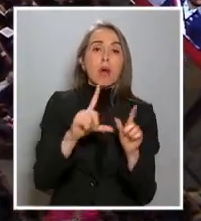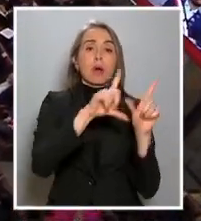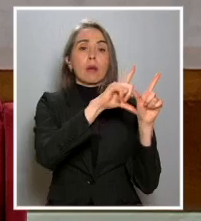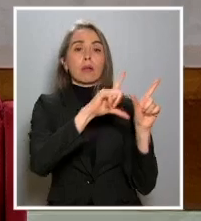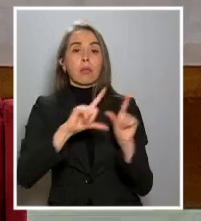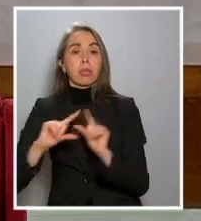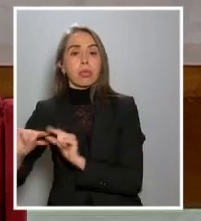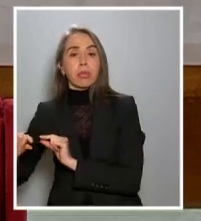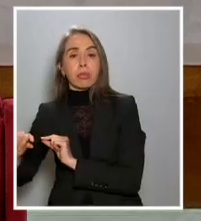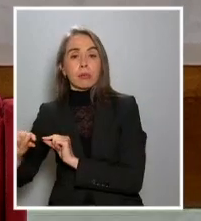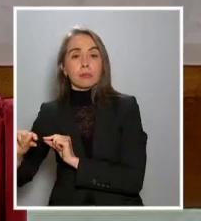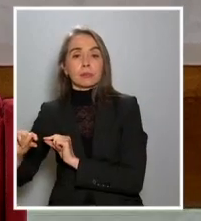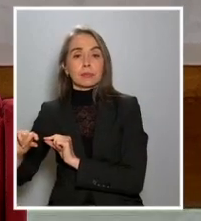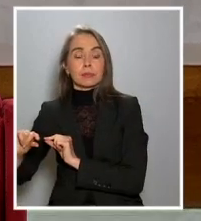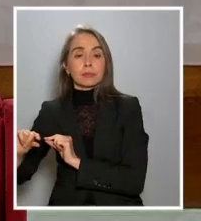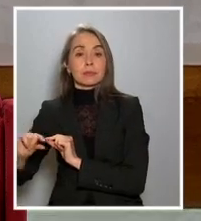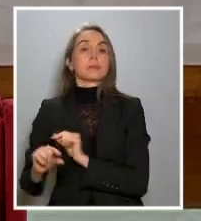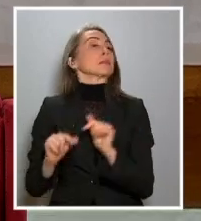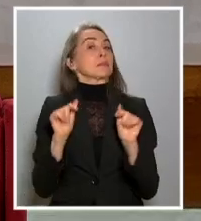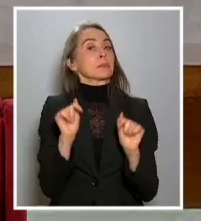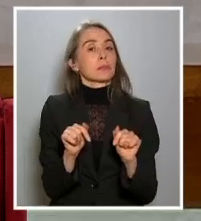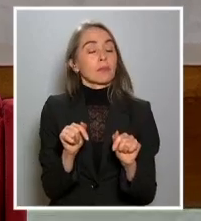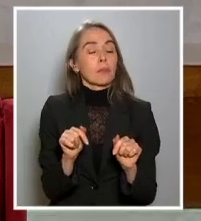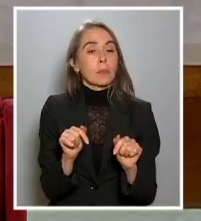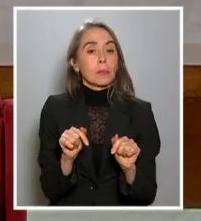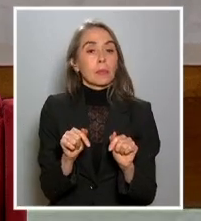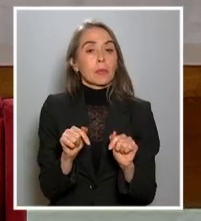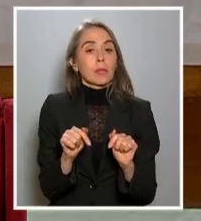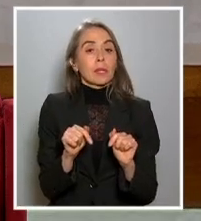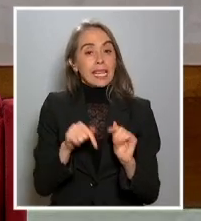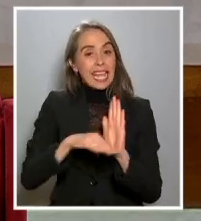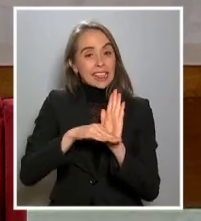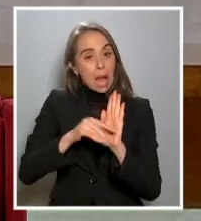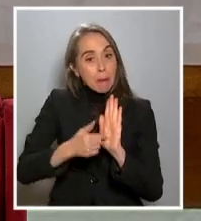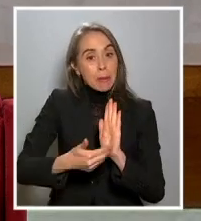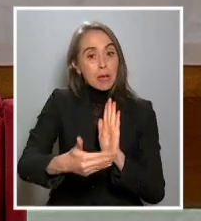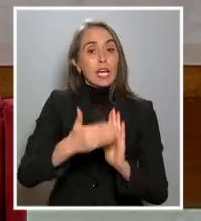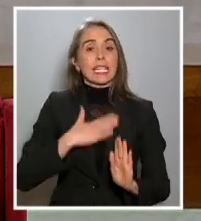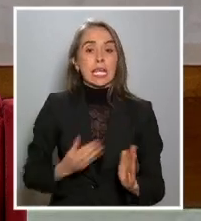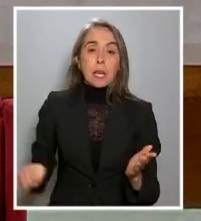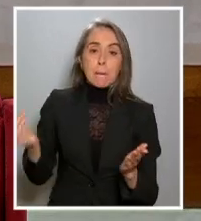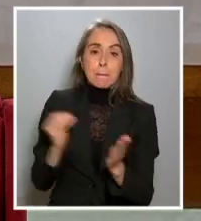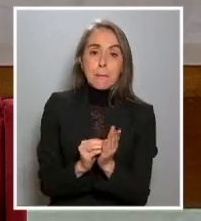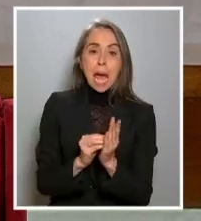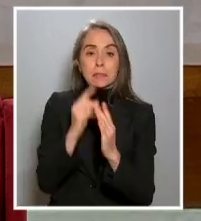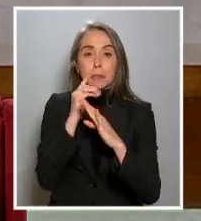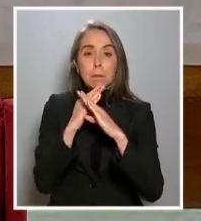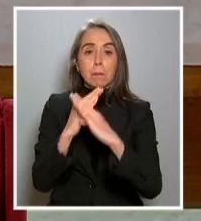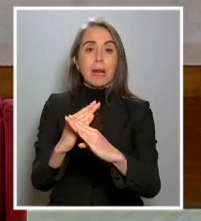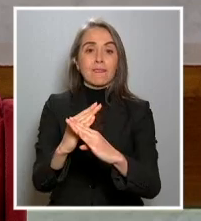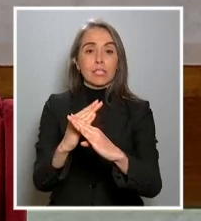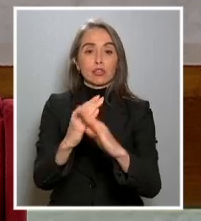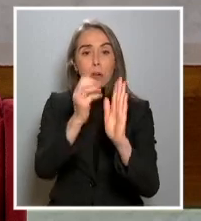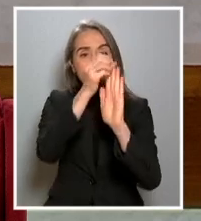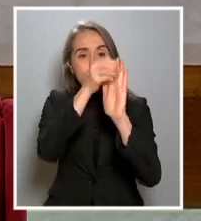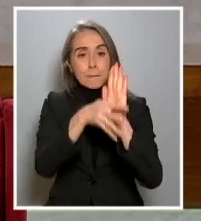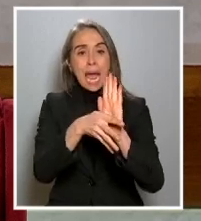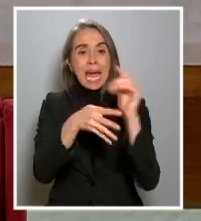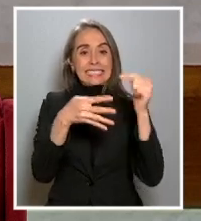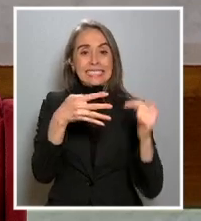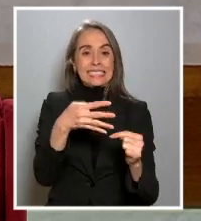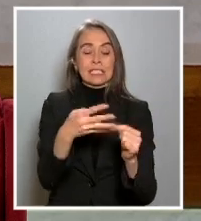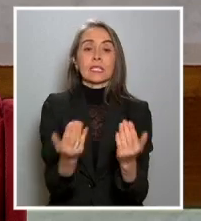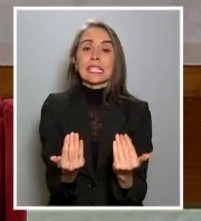retroceden. En esta etapa queremos ampliar y reforzar esta tarea de prevención.